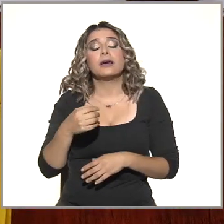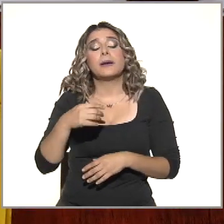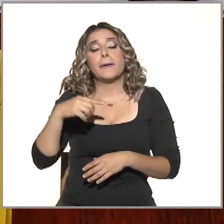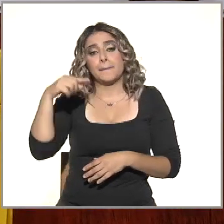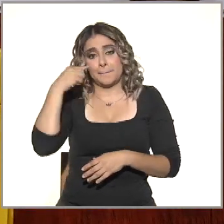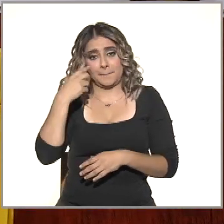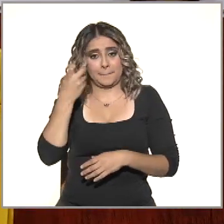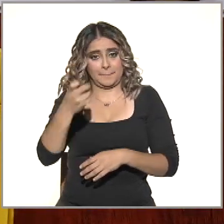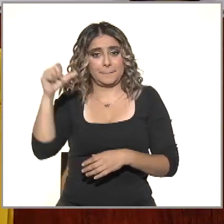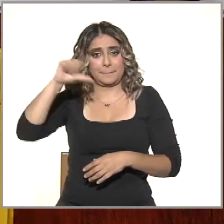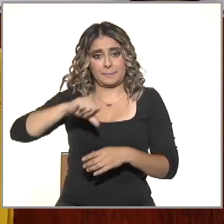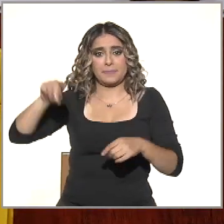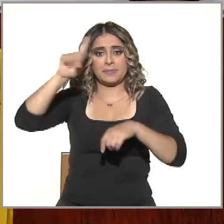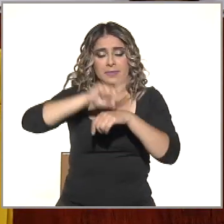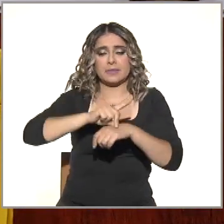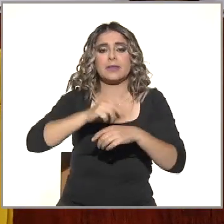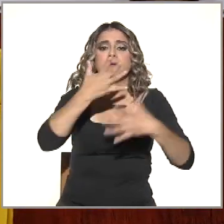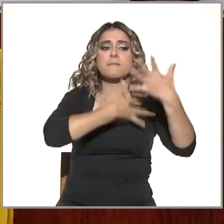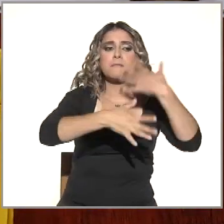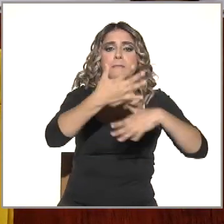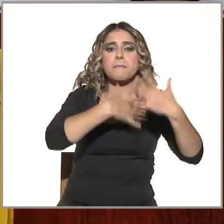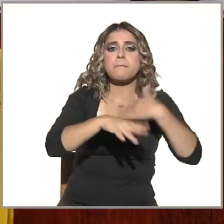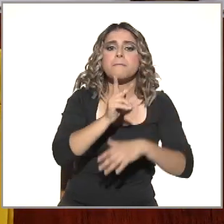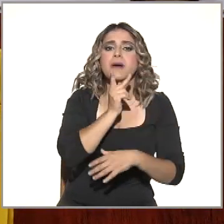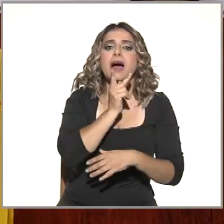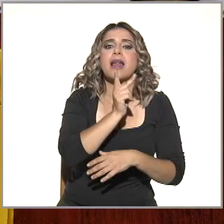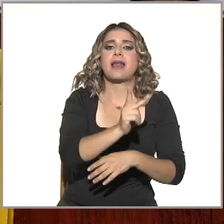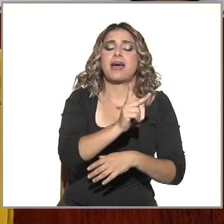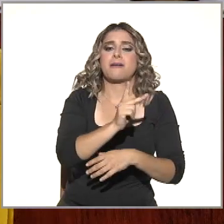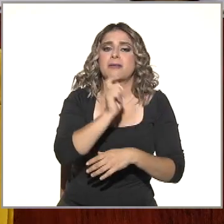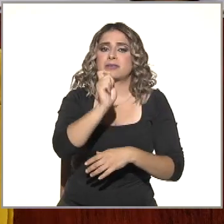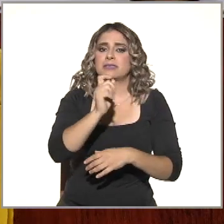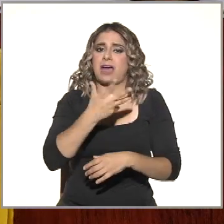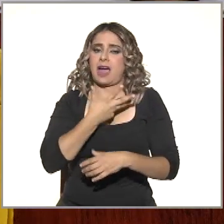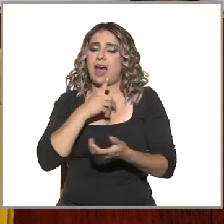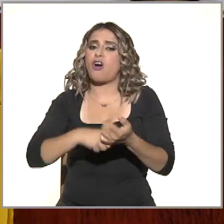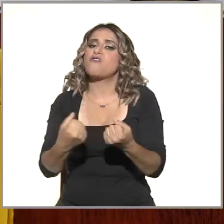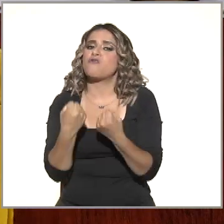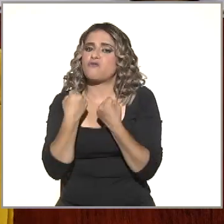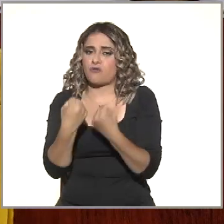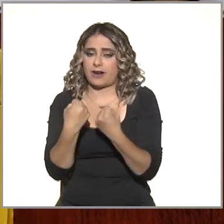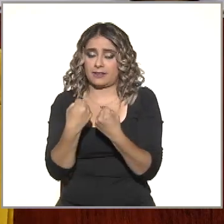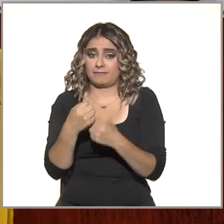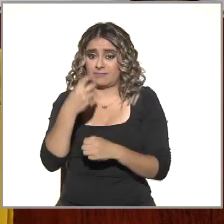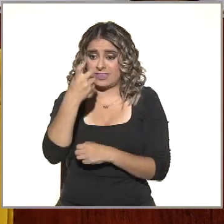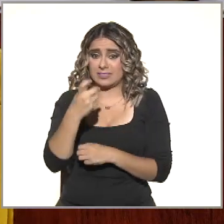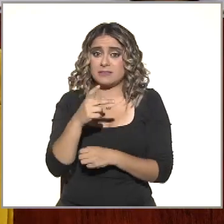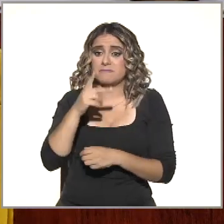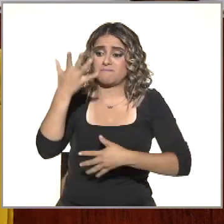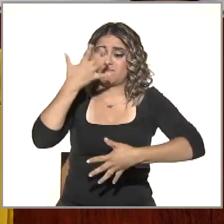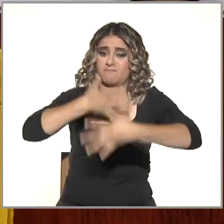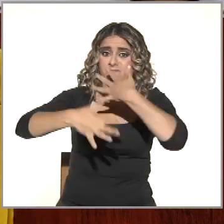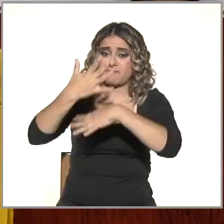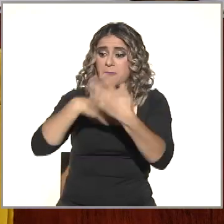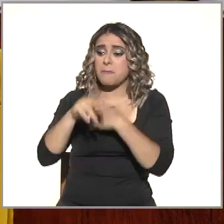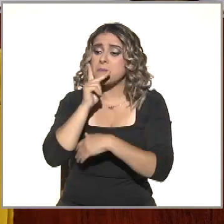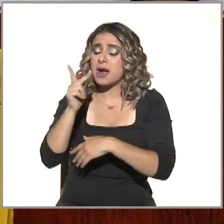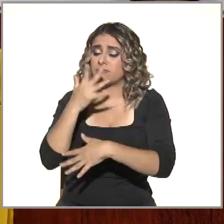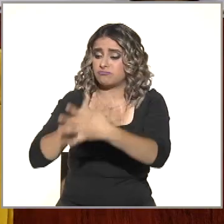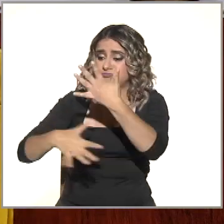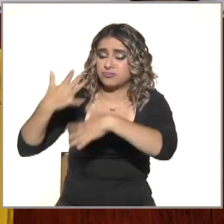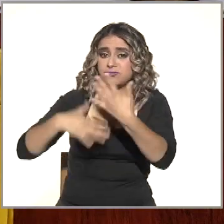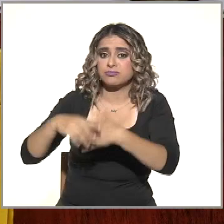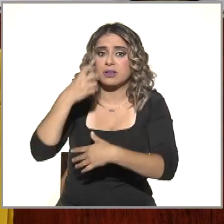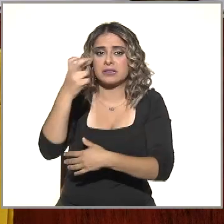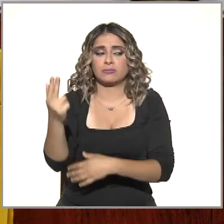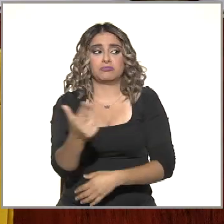vamos a hablar del poder de las palabras. Es impresionante lo que una palabra nos puede provocar. Pero aparte a mí me llama mucho